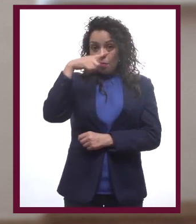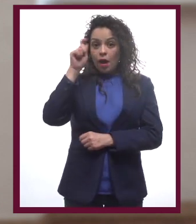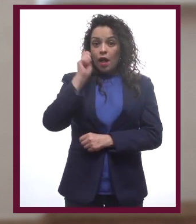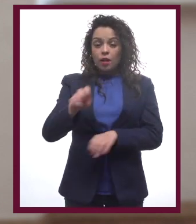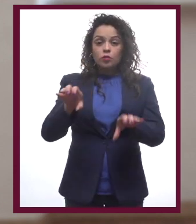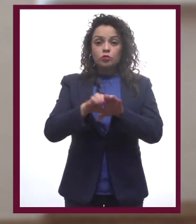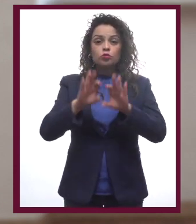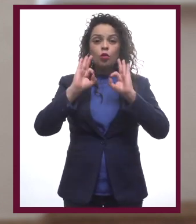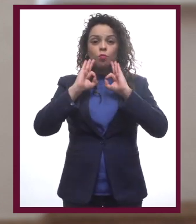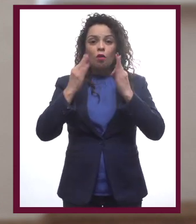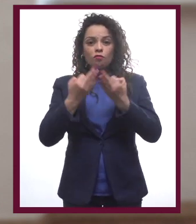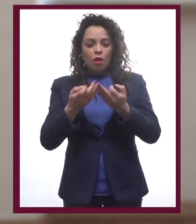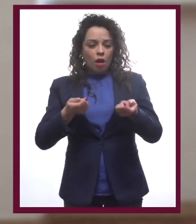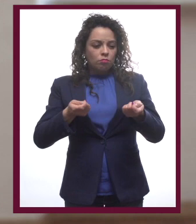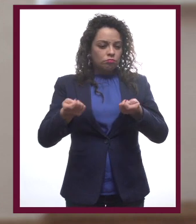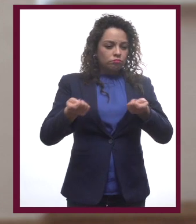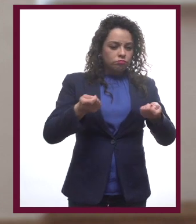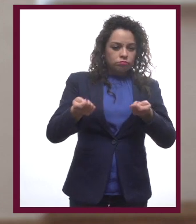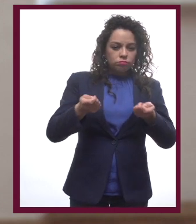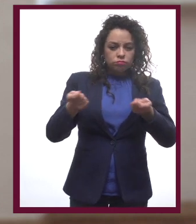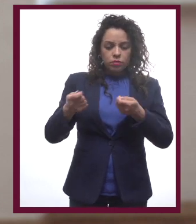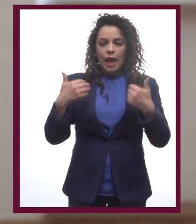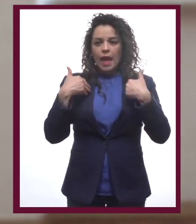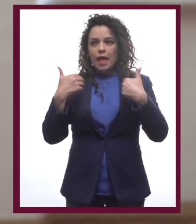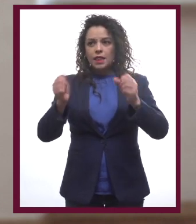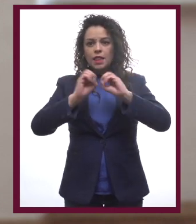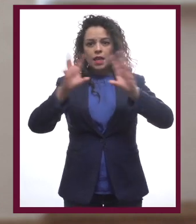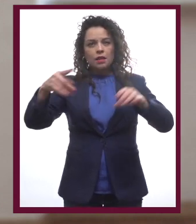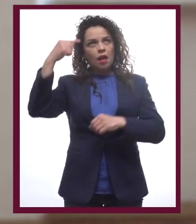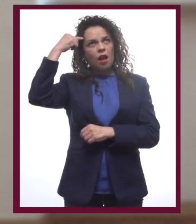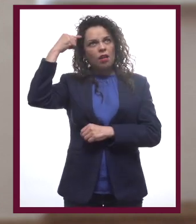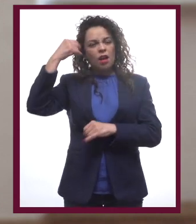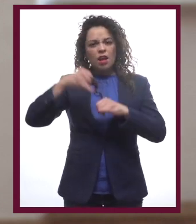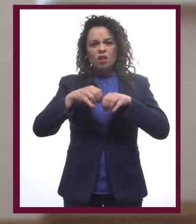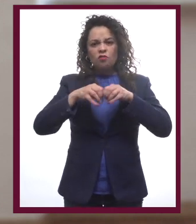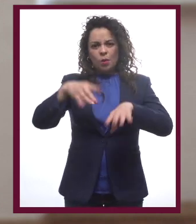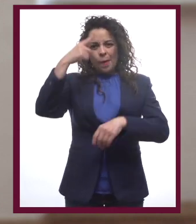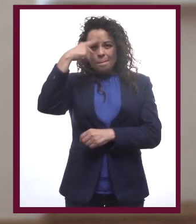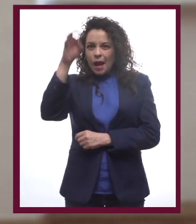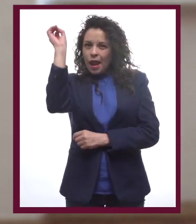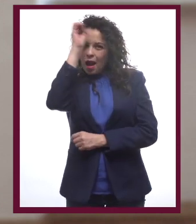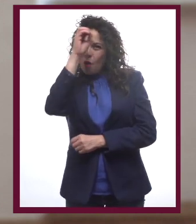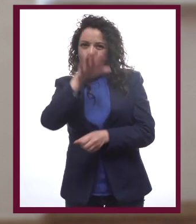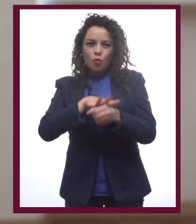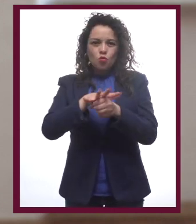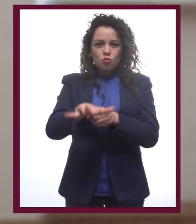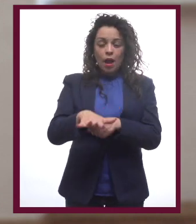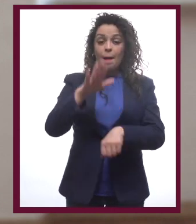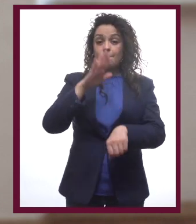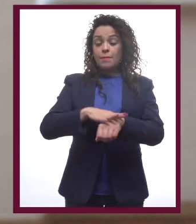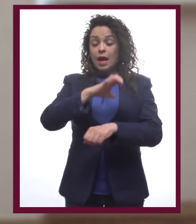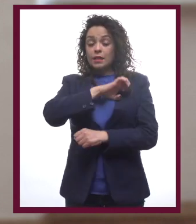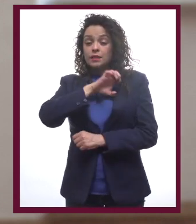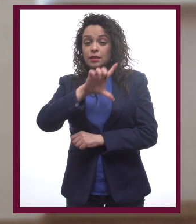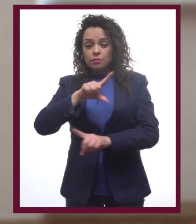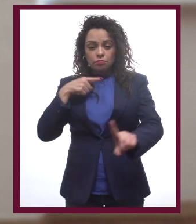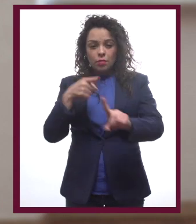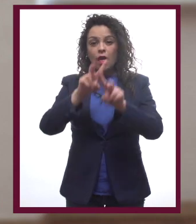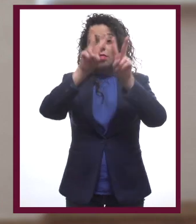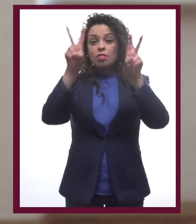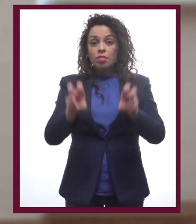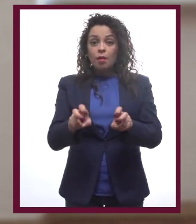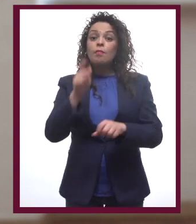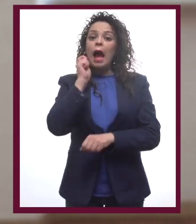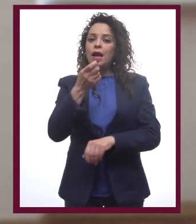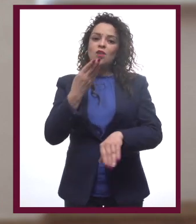clave para modelar la manera en la que los individuos procesan la información que les lleva a sus opiniones, especialmente